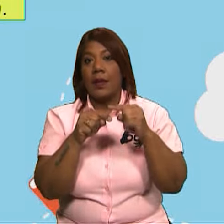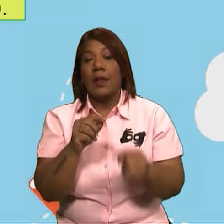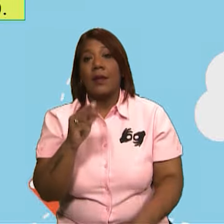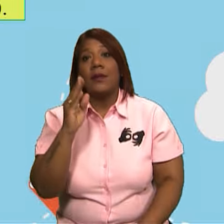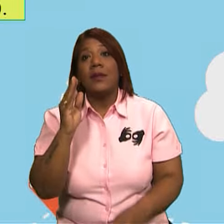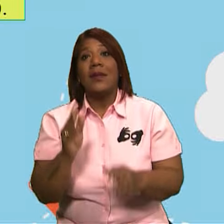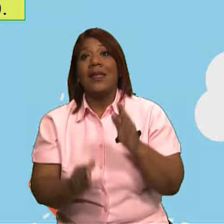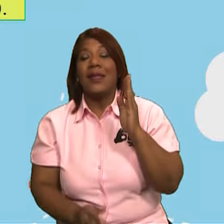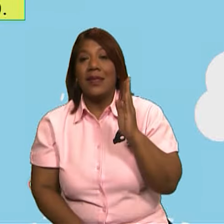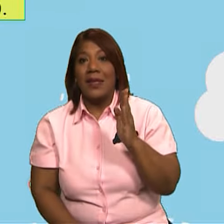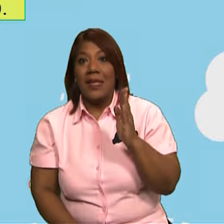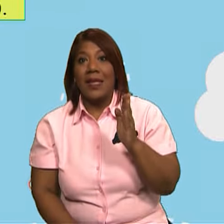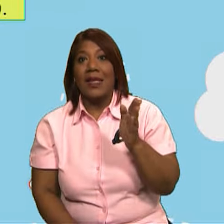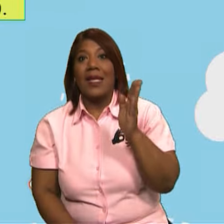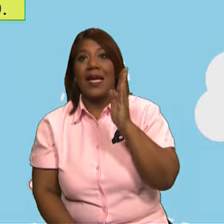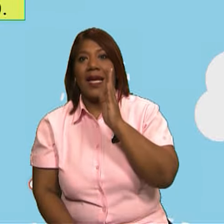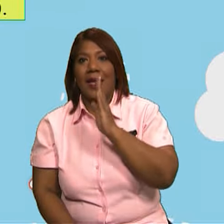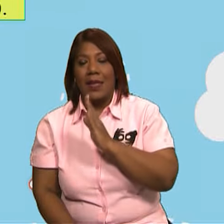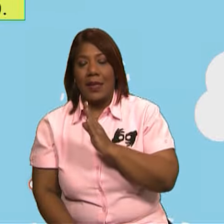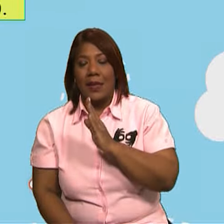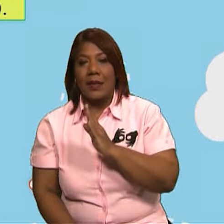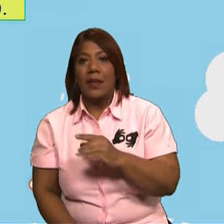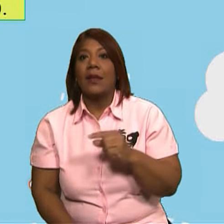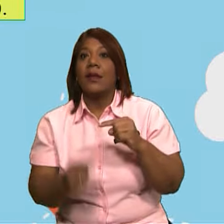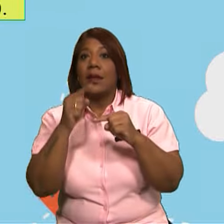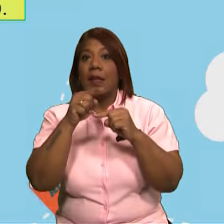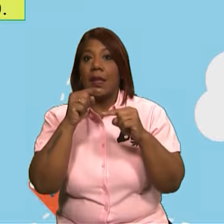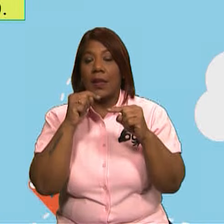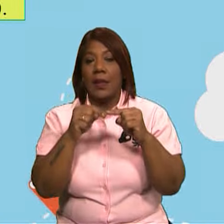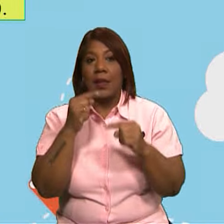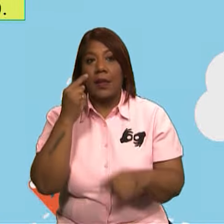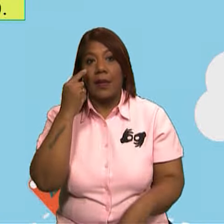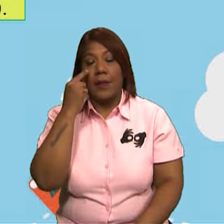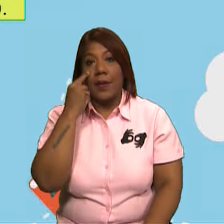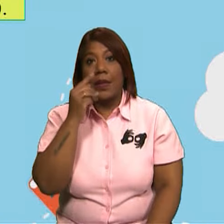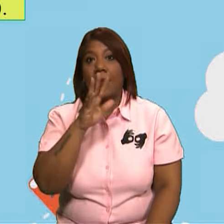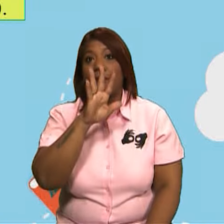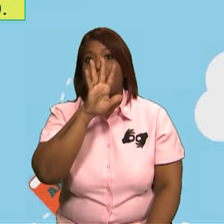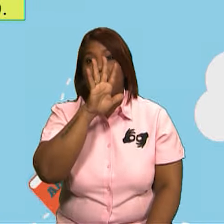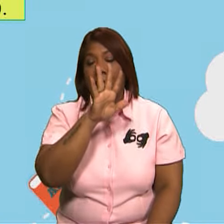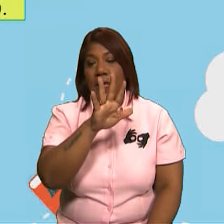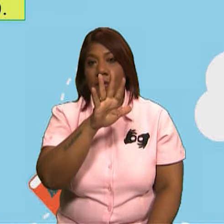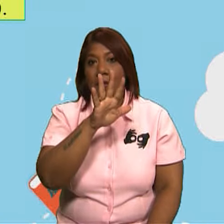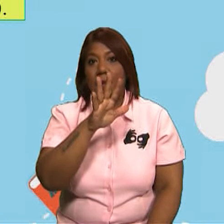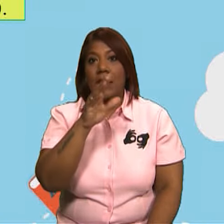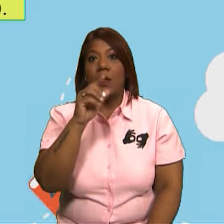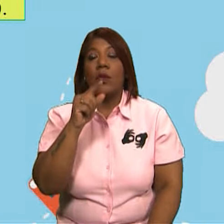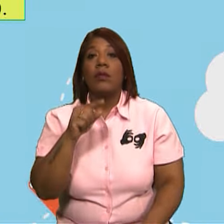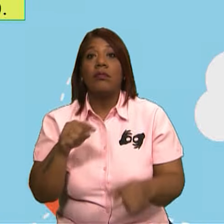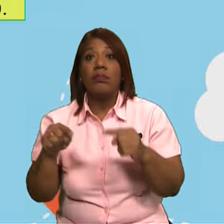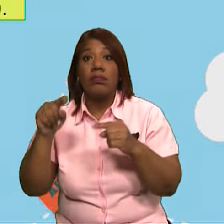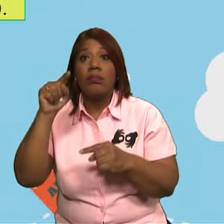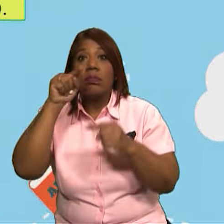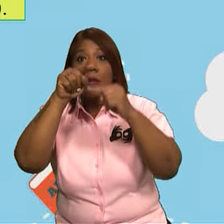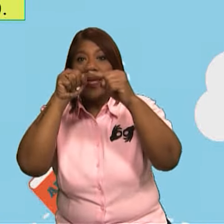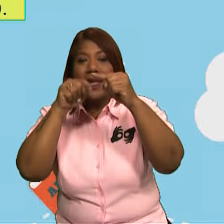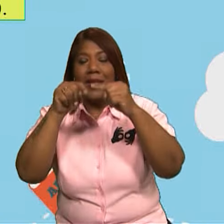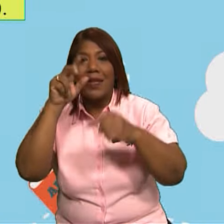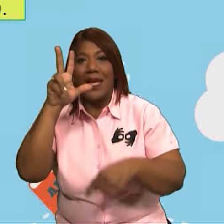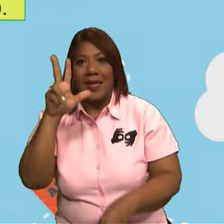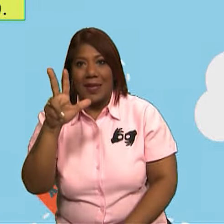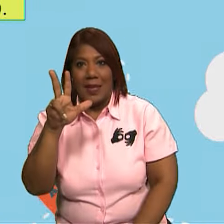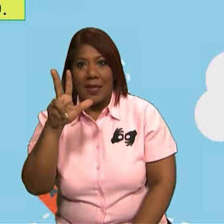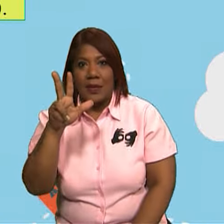a derecha que contengan al divisor. En este caso sería el 5 contiene al 3, entonces puedo utilizar solo el